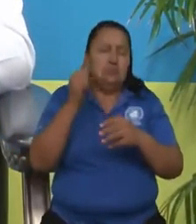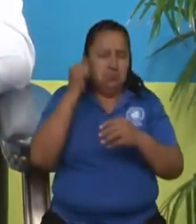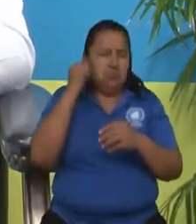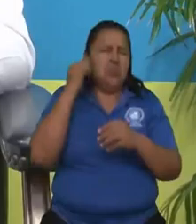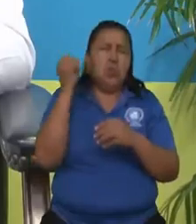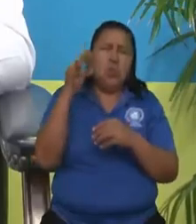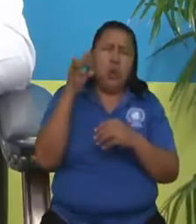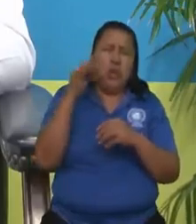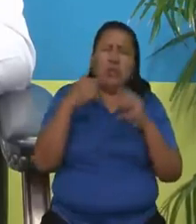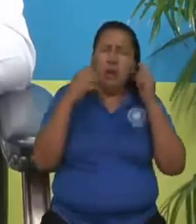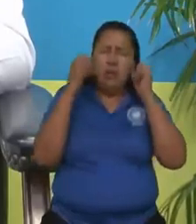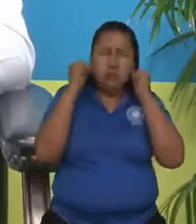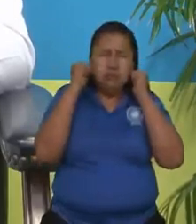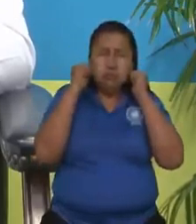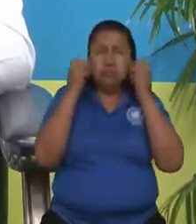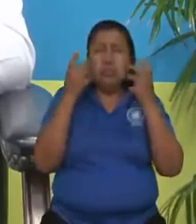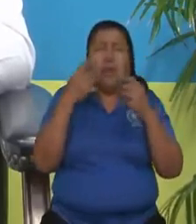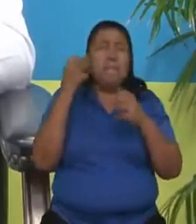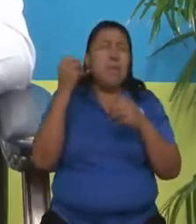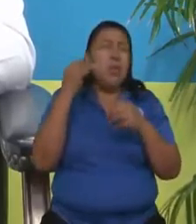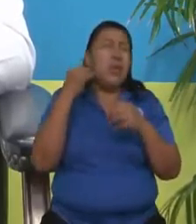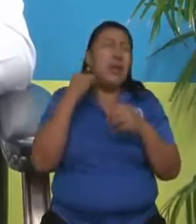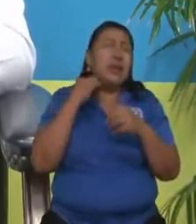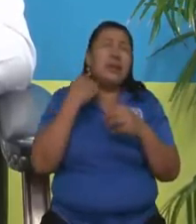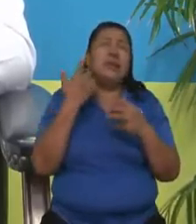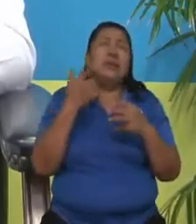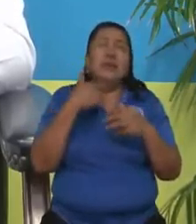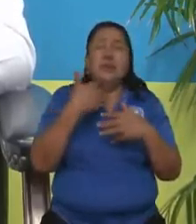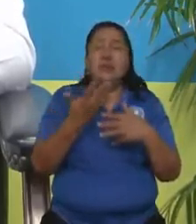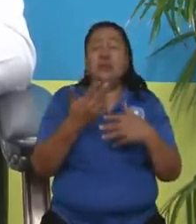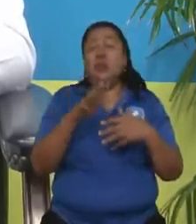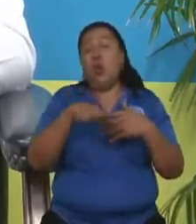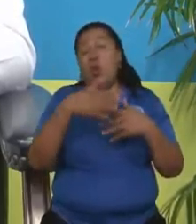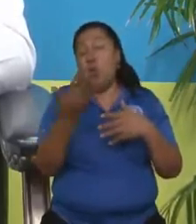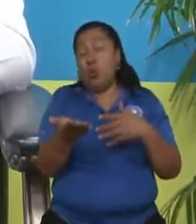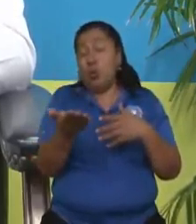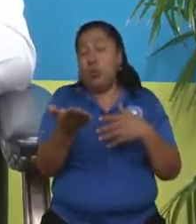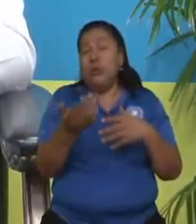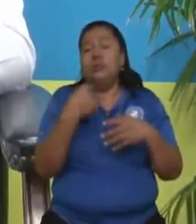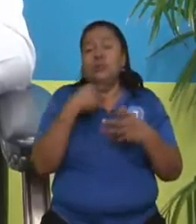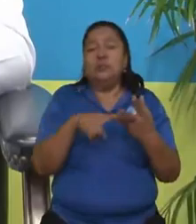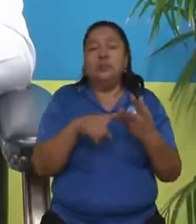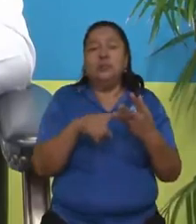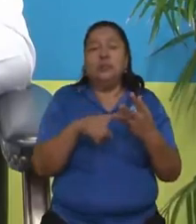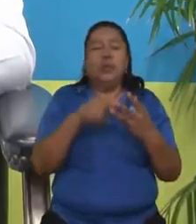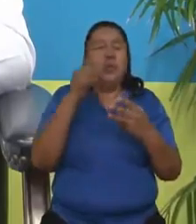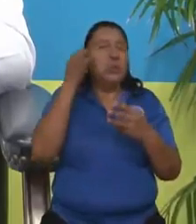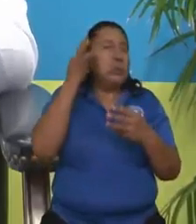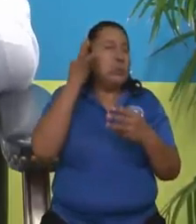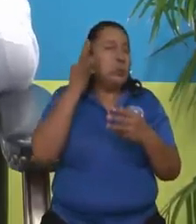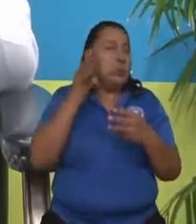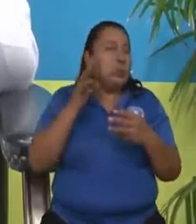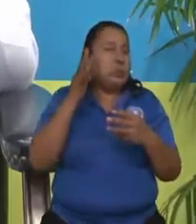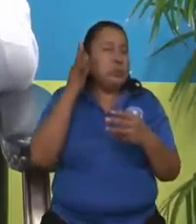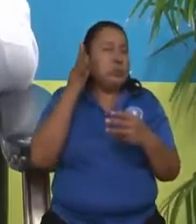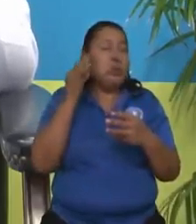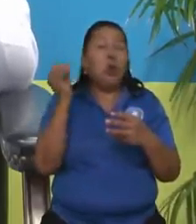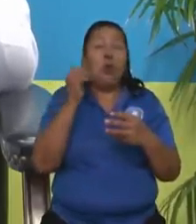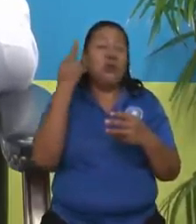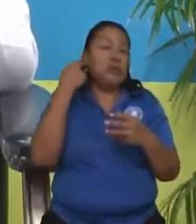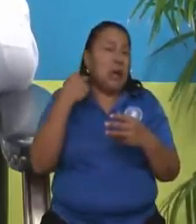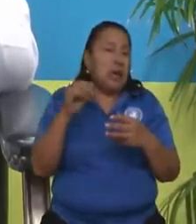oídito por fuera y llorar. Esa es la comunicación que ellos van a presentar. Los otros niños más